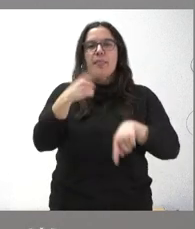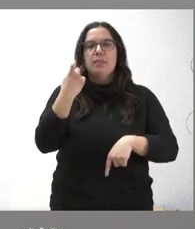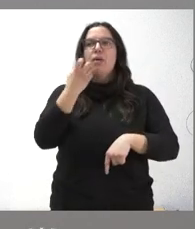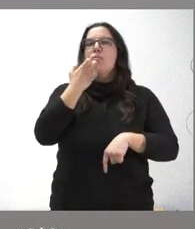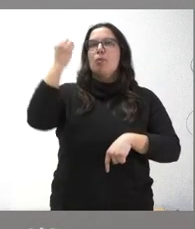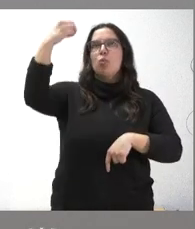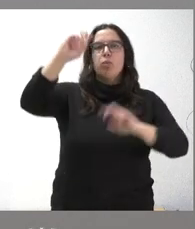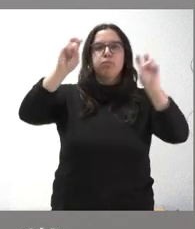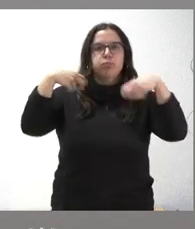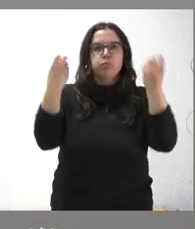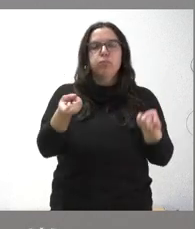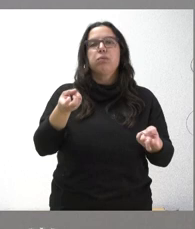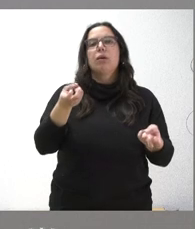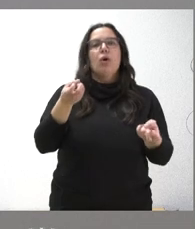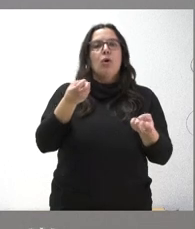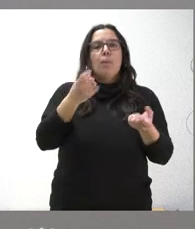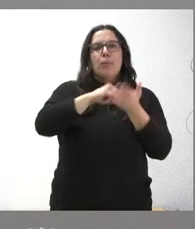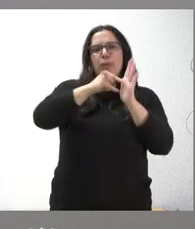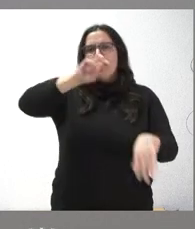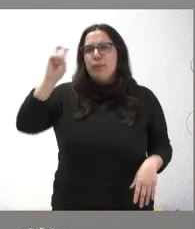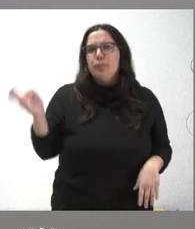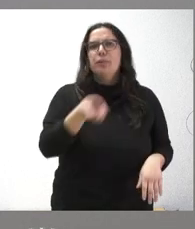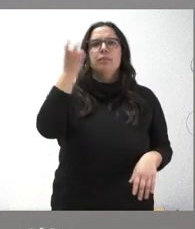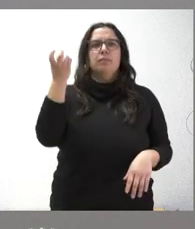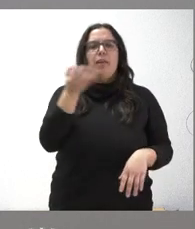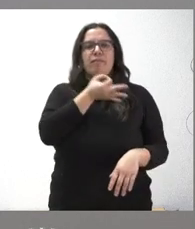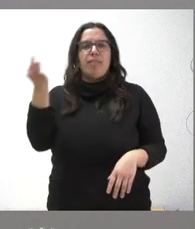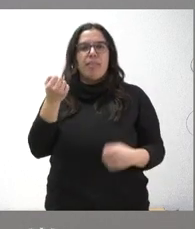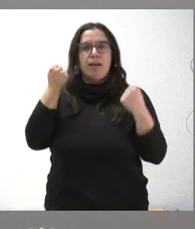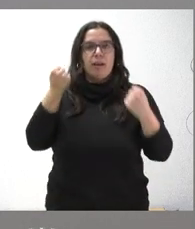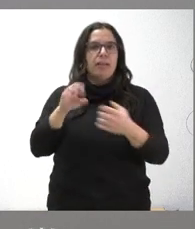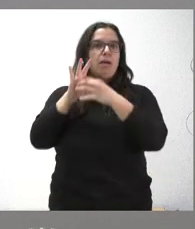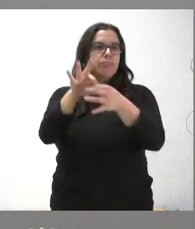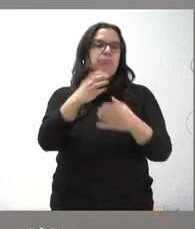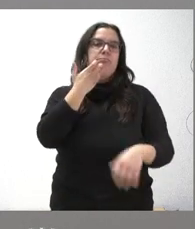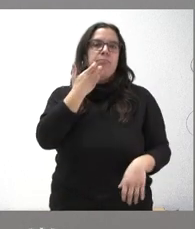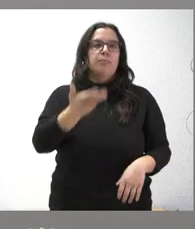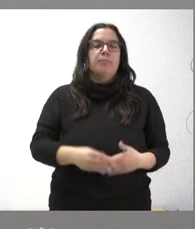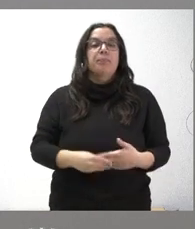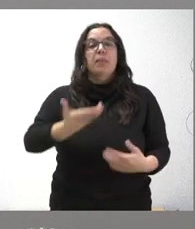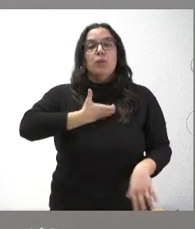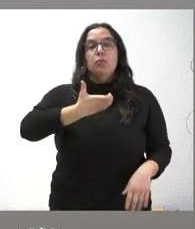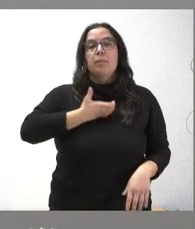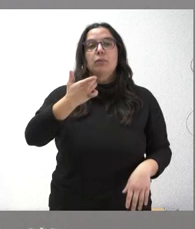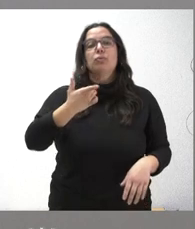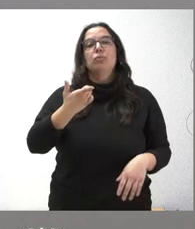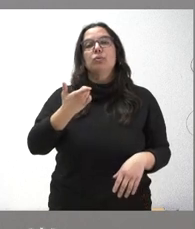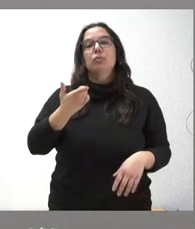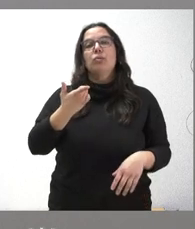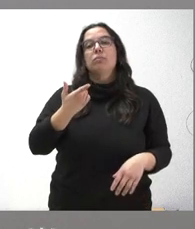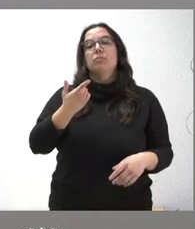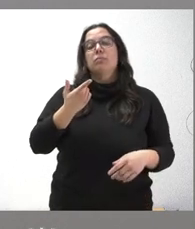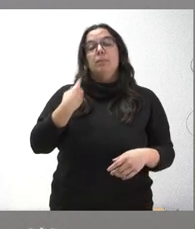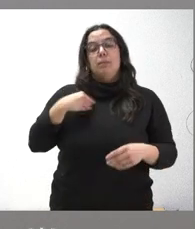públicos o diferentes proyectos relacionados con la eficiencia energética entre otros trabajos los ayuntamientos aportarán a la cifra que les he